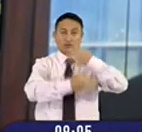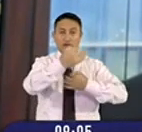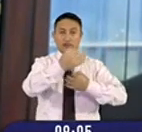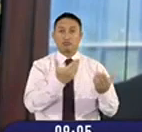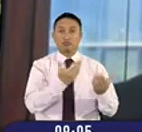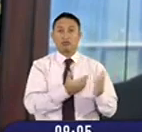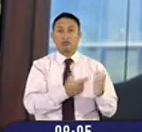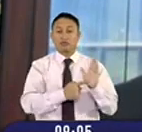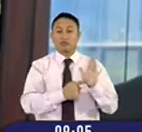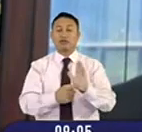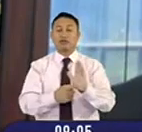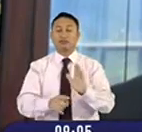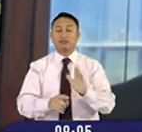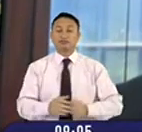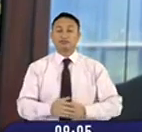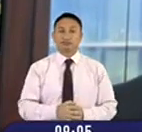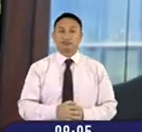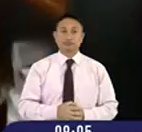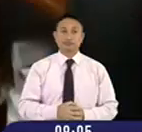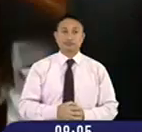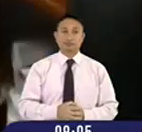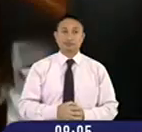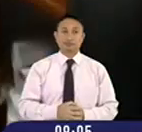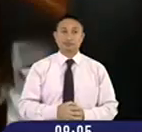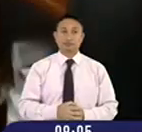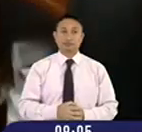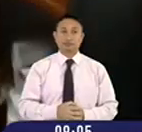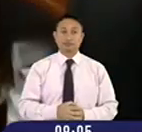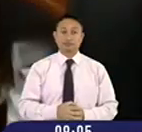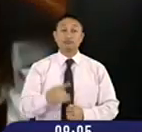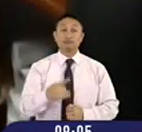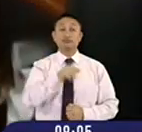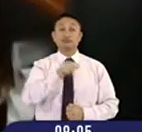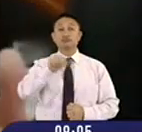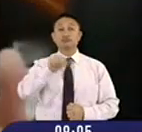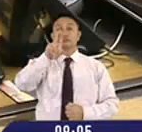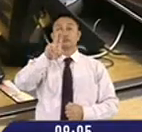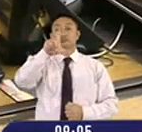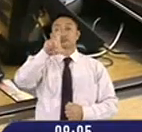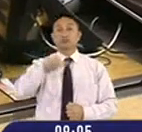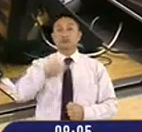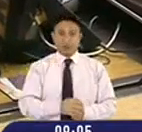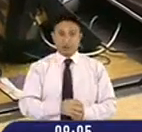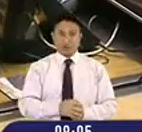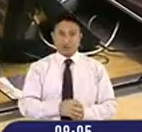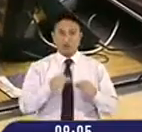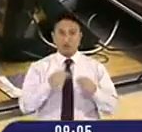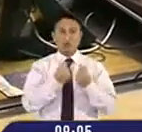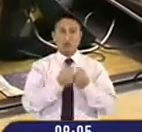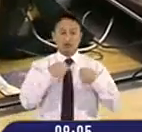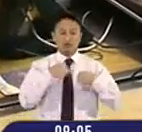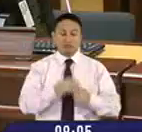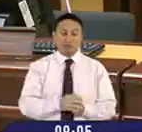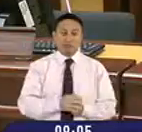y llevarlo a juicio político a Wilman Terán. Con la salida de Auya, la bancada Construye quedará